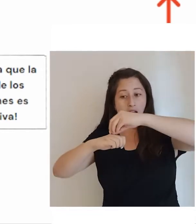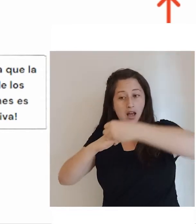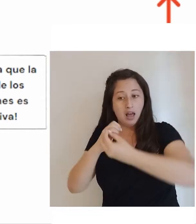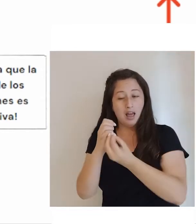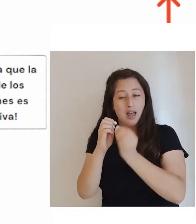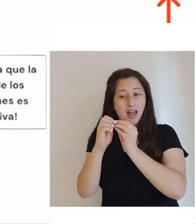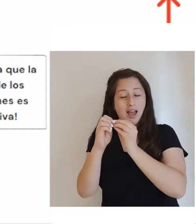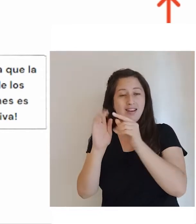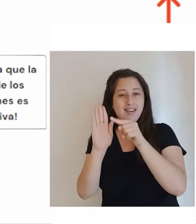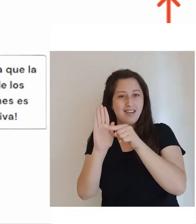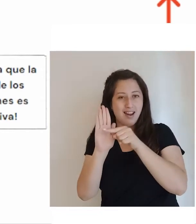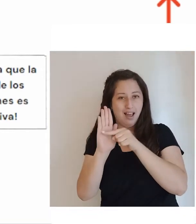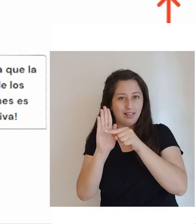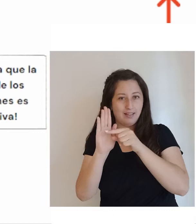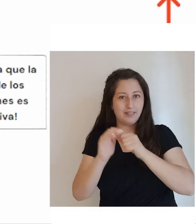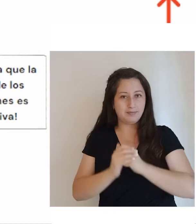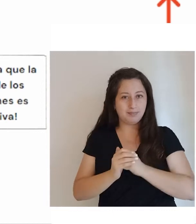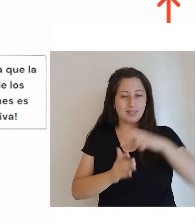adquiriendo una carga parcial negativa.